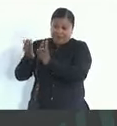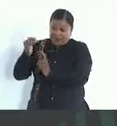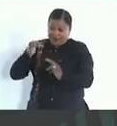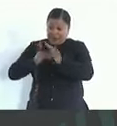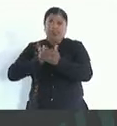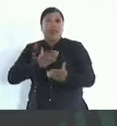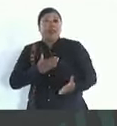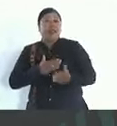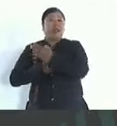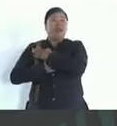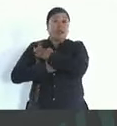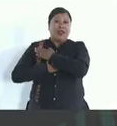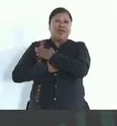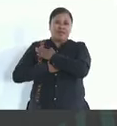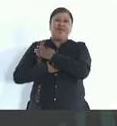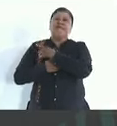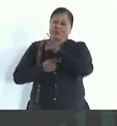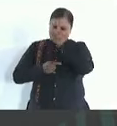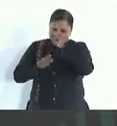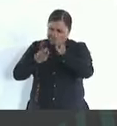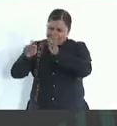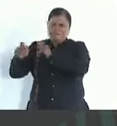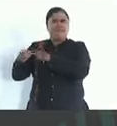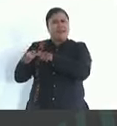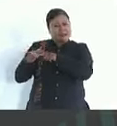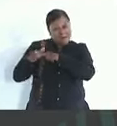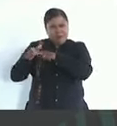Sheinbaum continuará